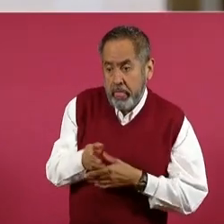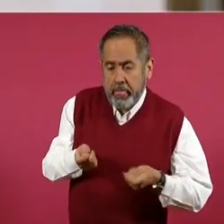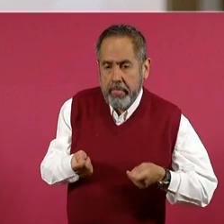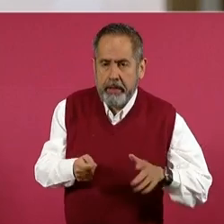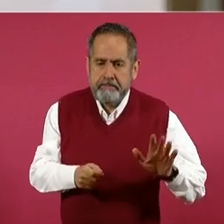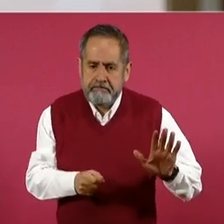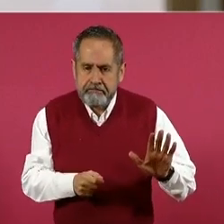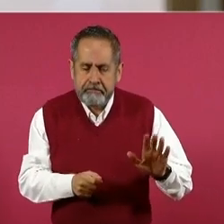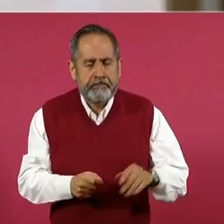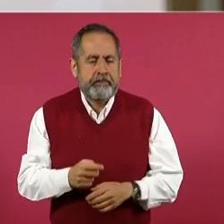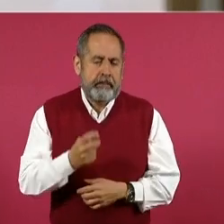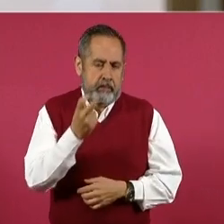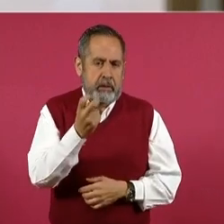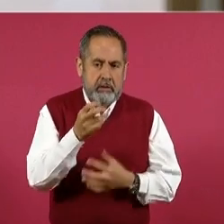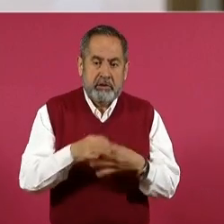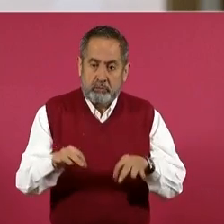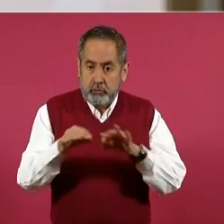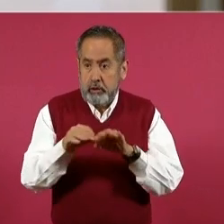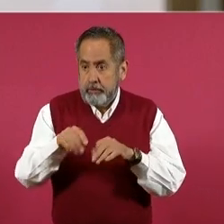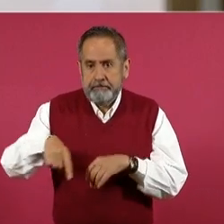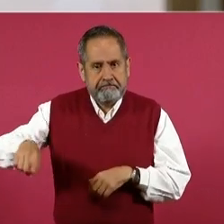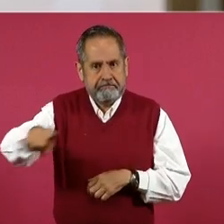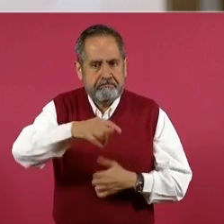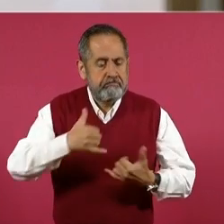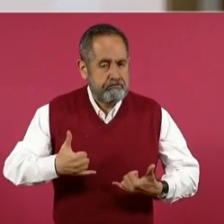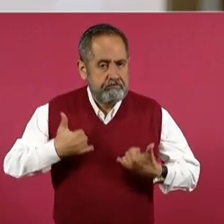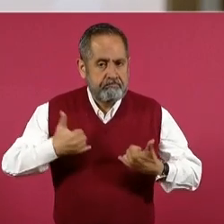Entonces, es muy importante esto para los jóvenes,